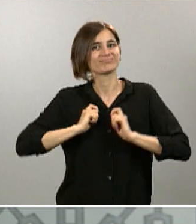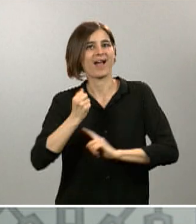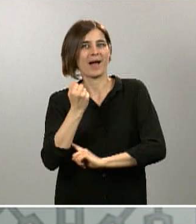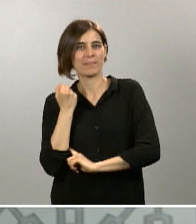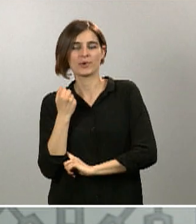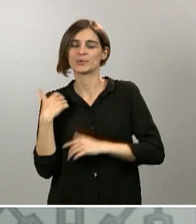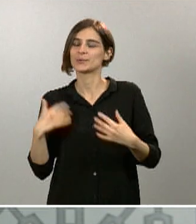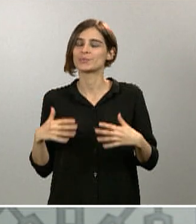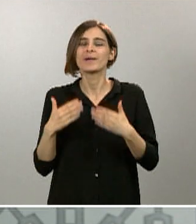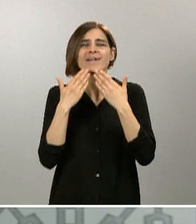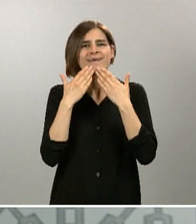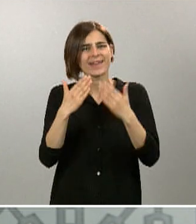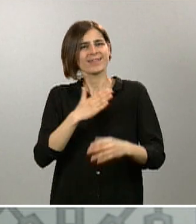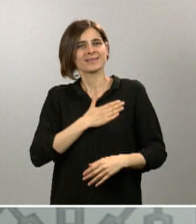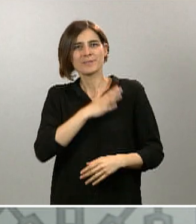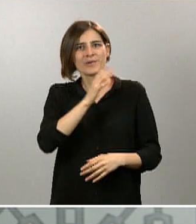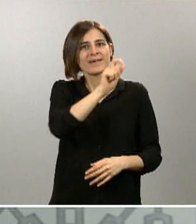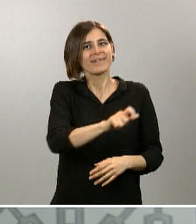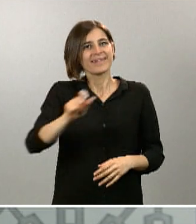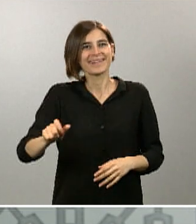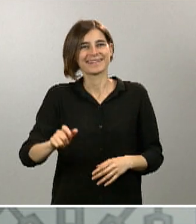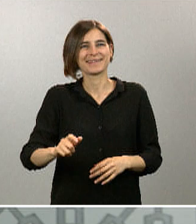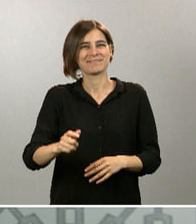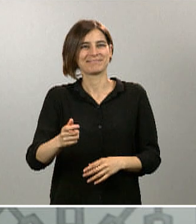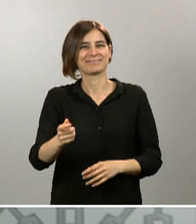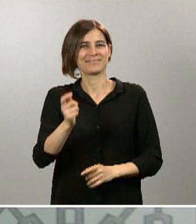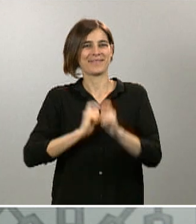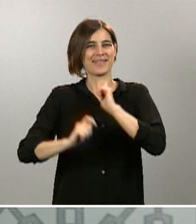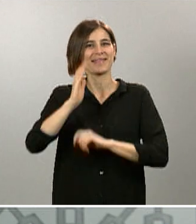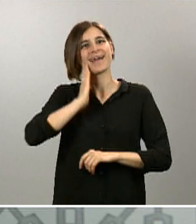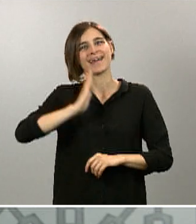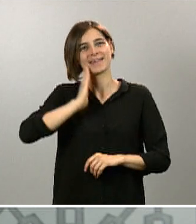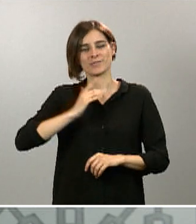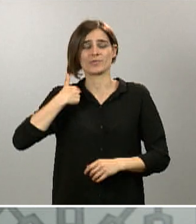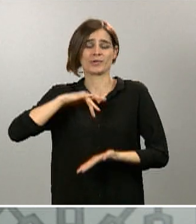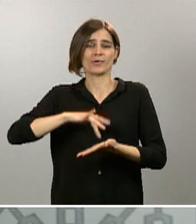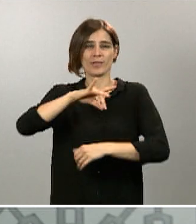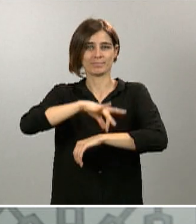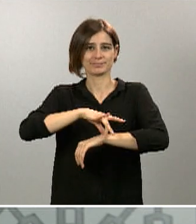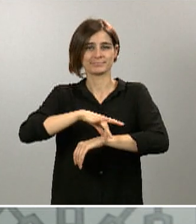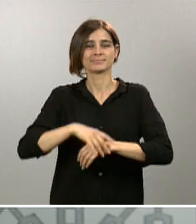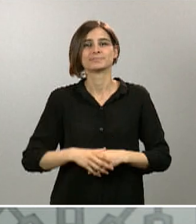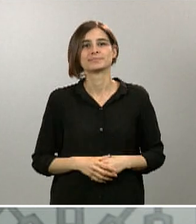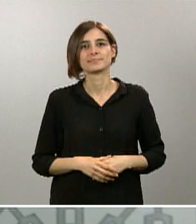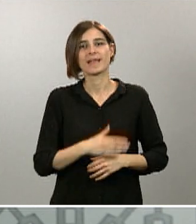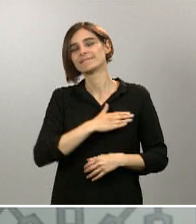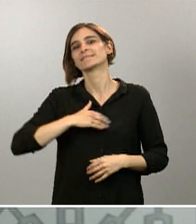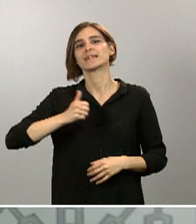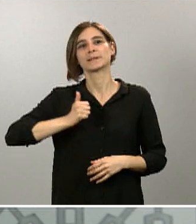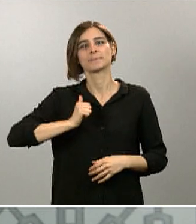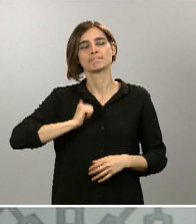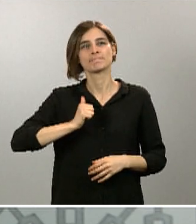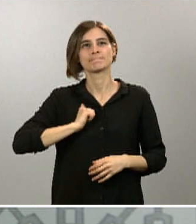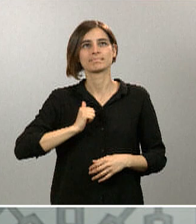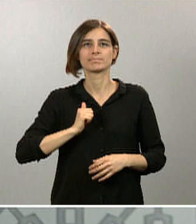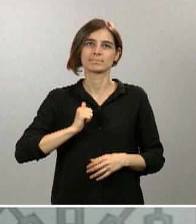mostrado sus muestras de cariño durante mi enfermedad. Y querría aprovechar para, de alguna manera, y entiendo que